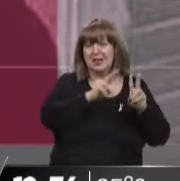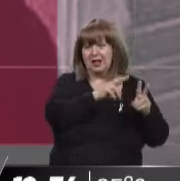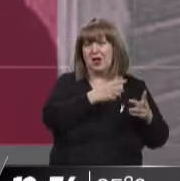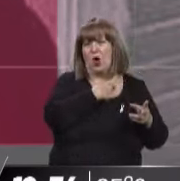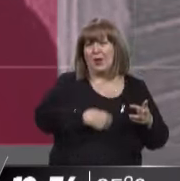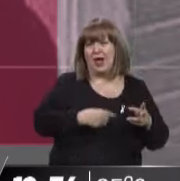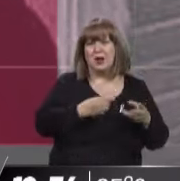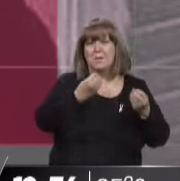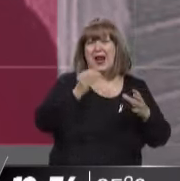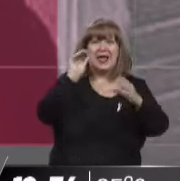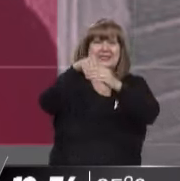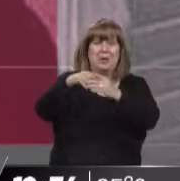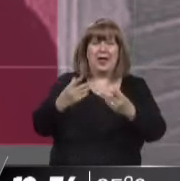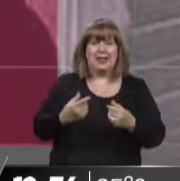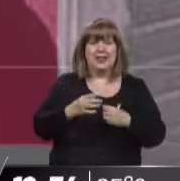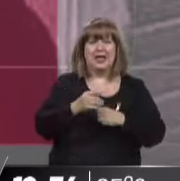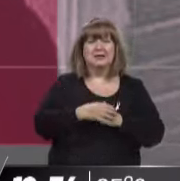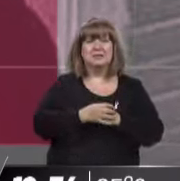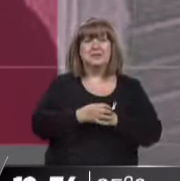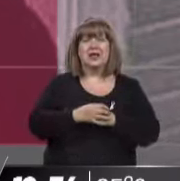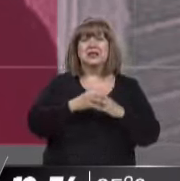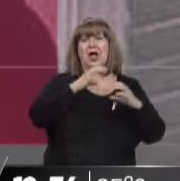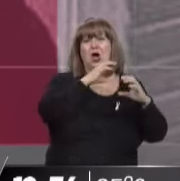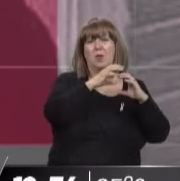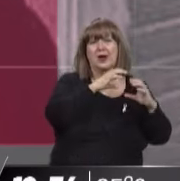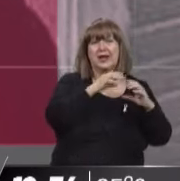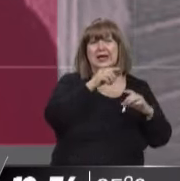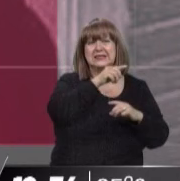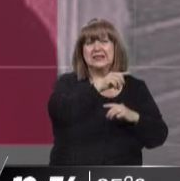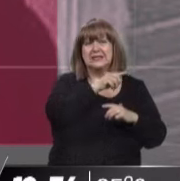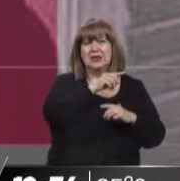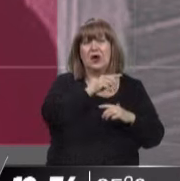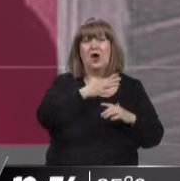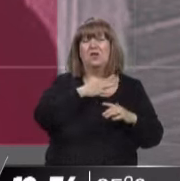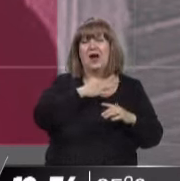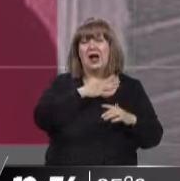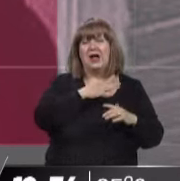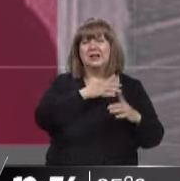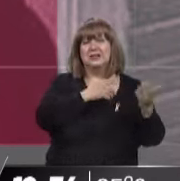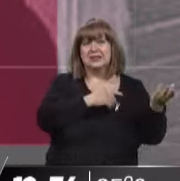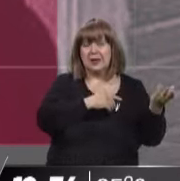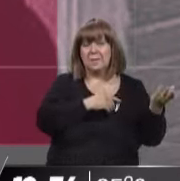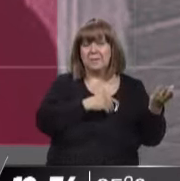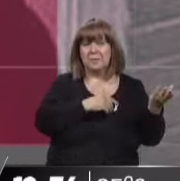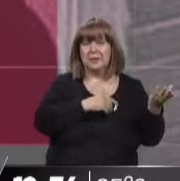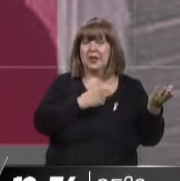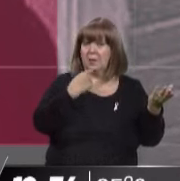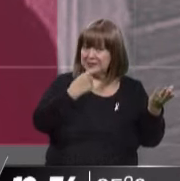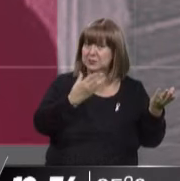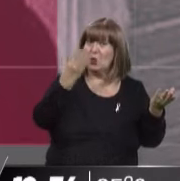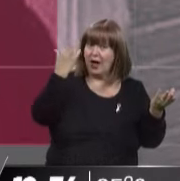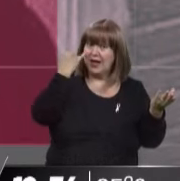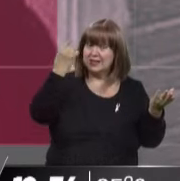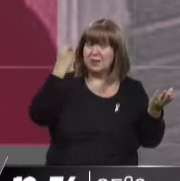del gobierno. Totalmente, o todo. No hay dudas de que la comunicación es la materia adeudada eterna del peronismo. Había estado hablando de esto, Hilardo,